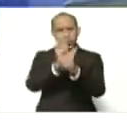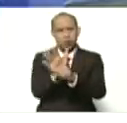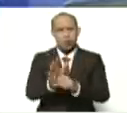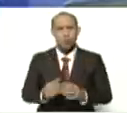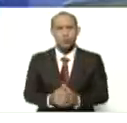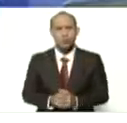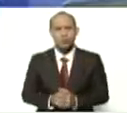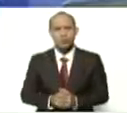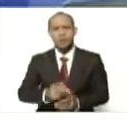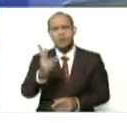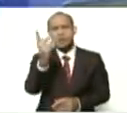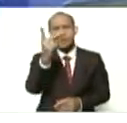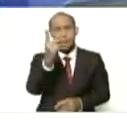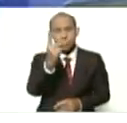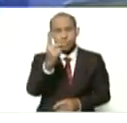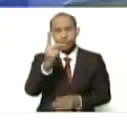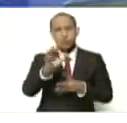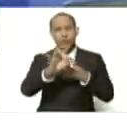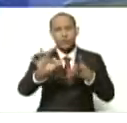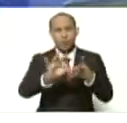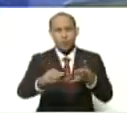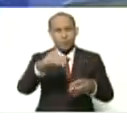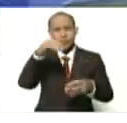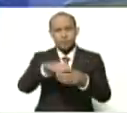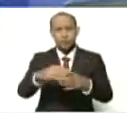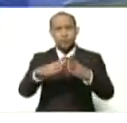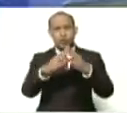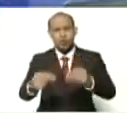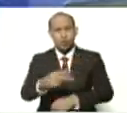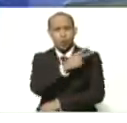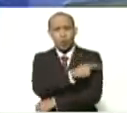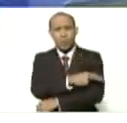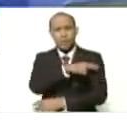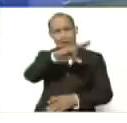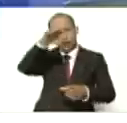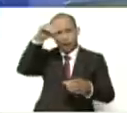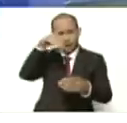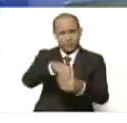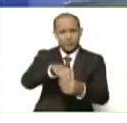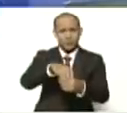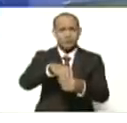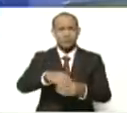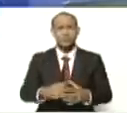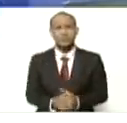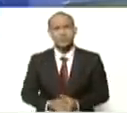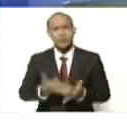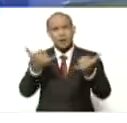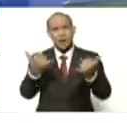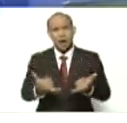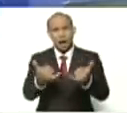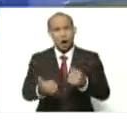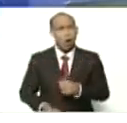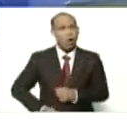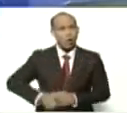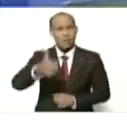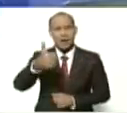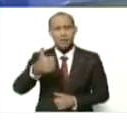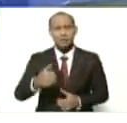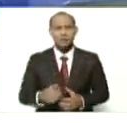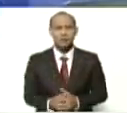segundo elemento la hospitalización de todos los casos y ahora más que todo ahora más aún